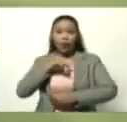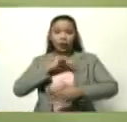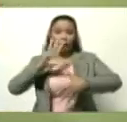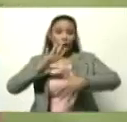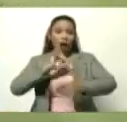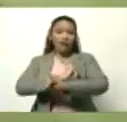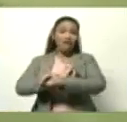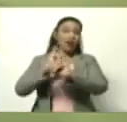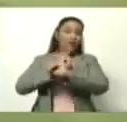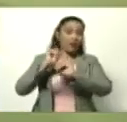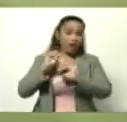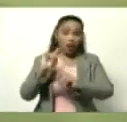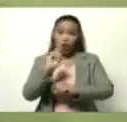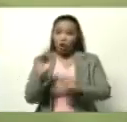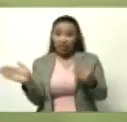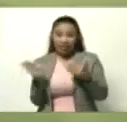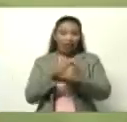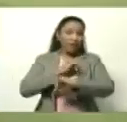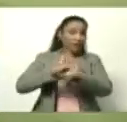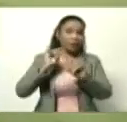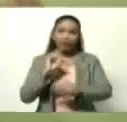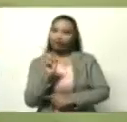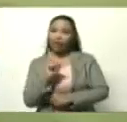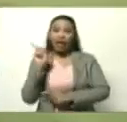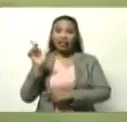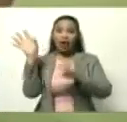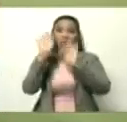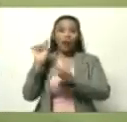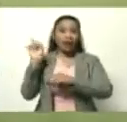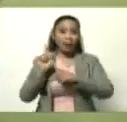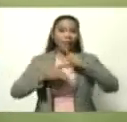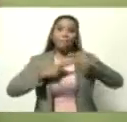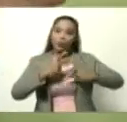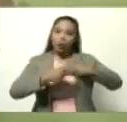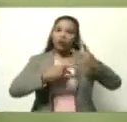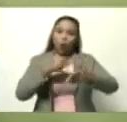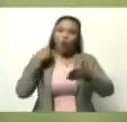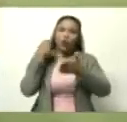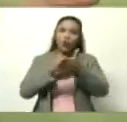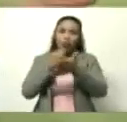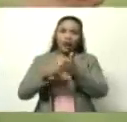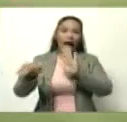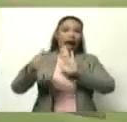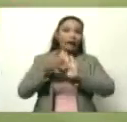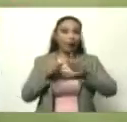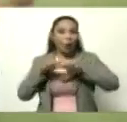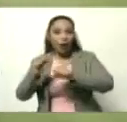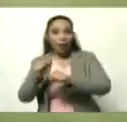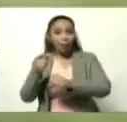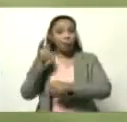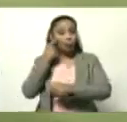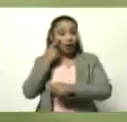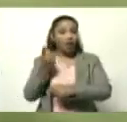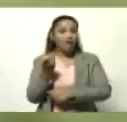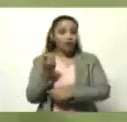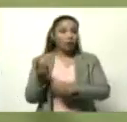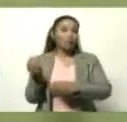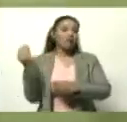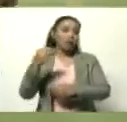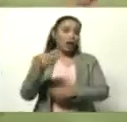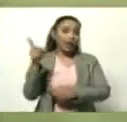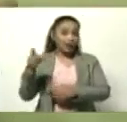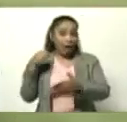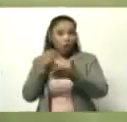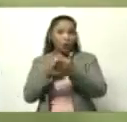concluido no ha cerrado y en ese sentido pues es un proceso de lucha anticolonial pendiente no la lucha digamos